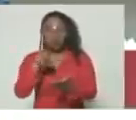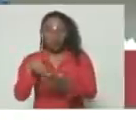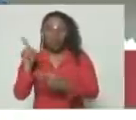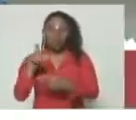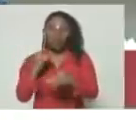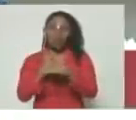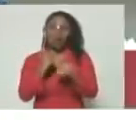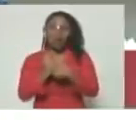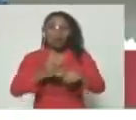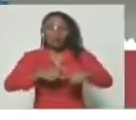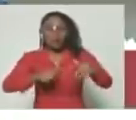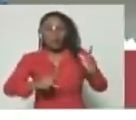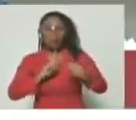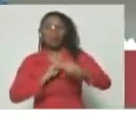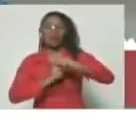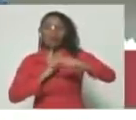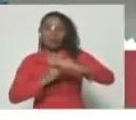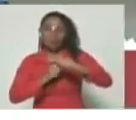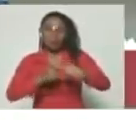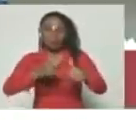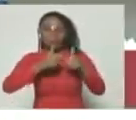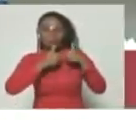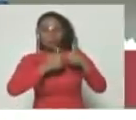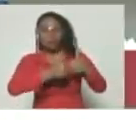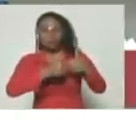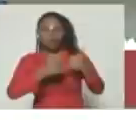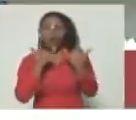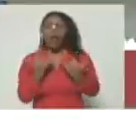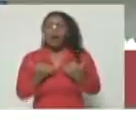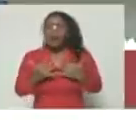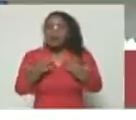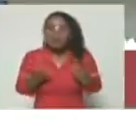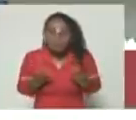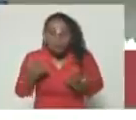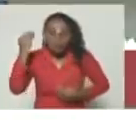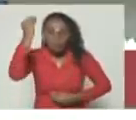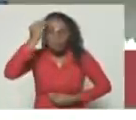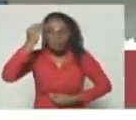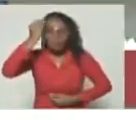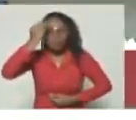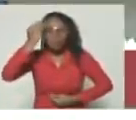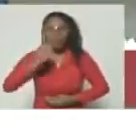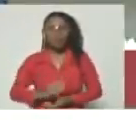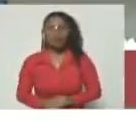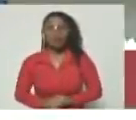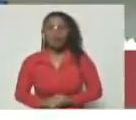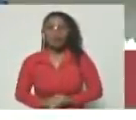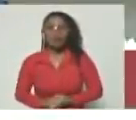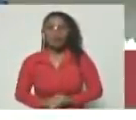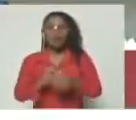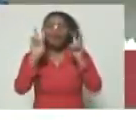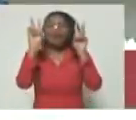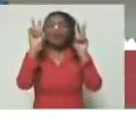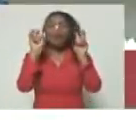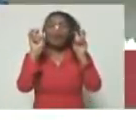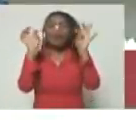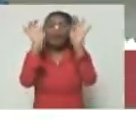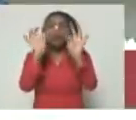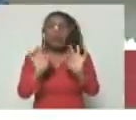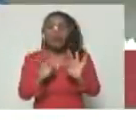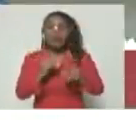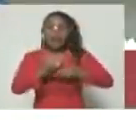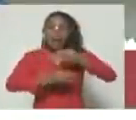fructificado. Y ahora las perspectivas de nuevas garantías que se